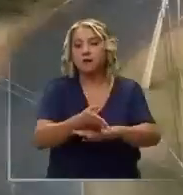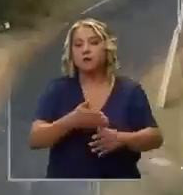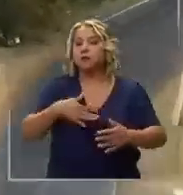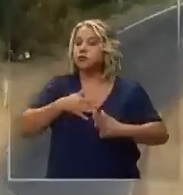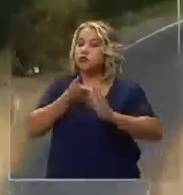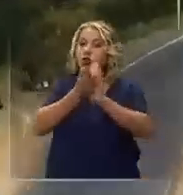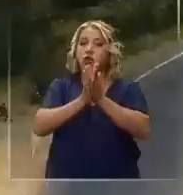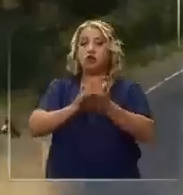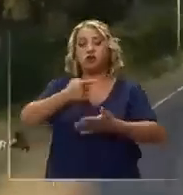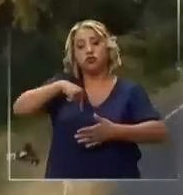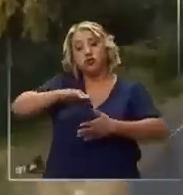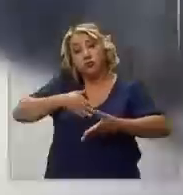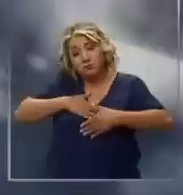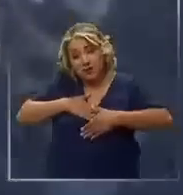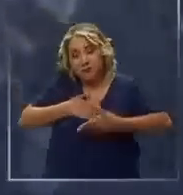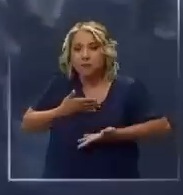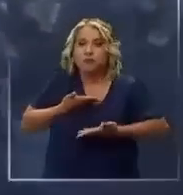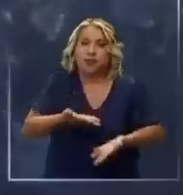teníamos.